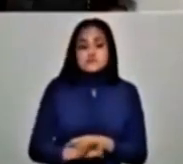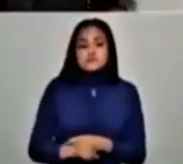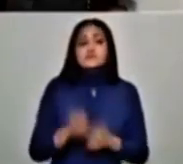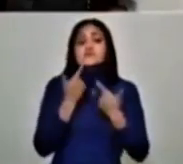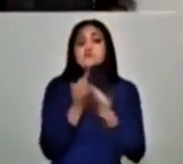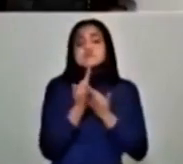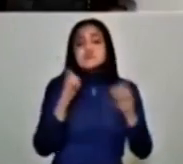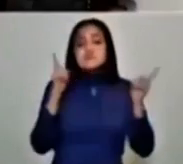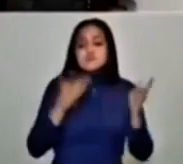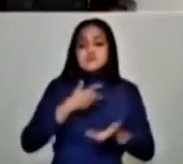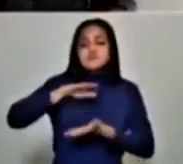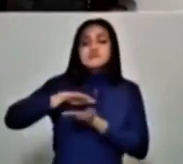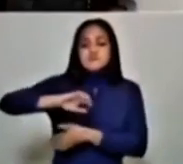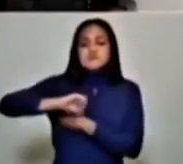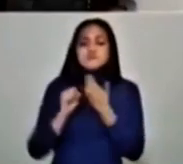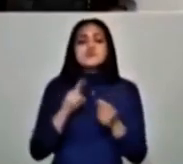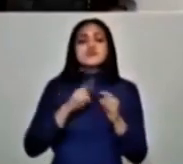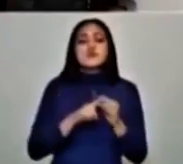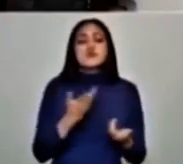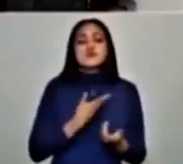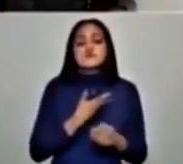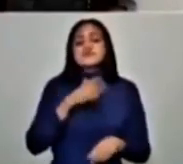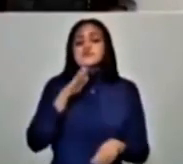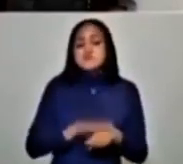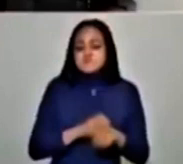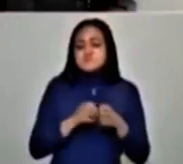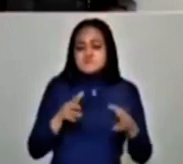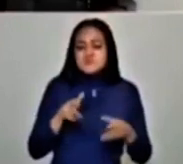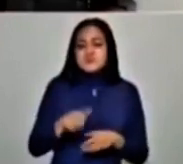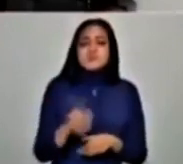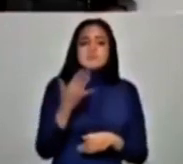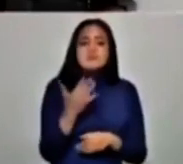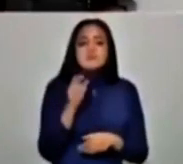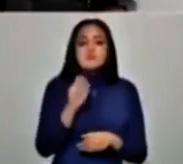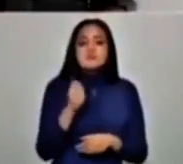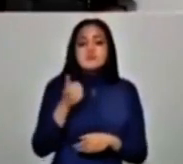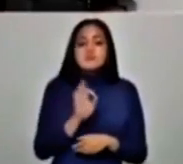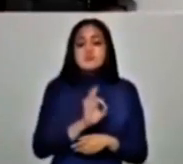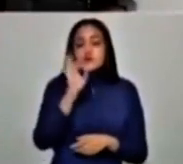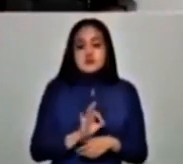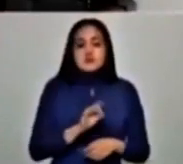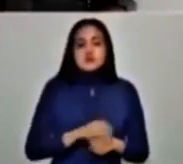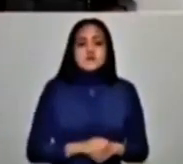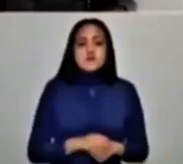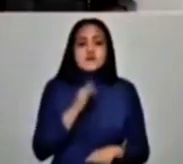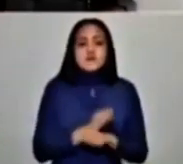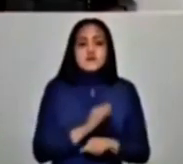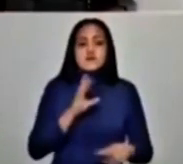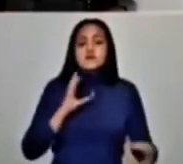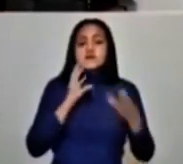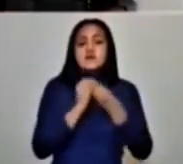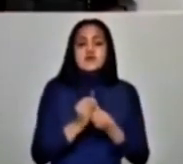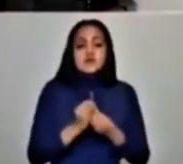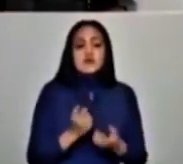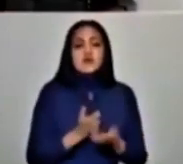libre disposición, que es donde tenemos mayor holgura, representan el 50.6%. Esto equivale a un